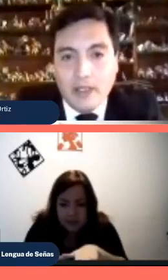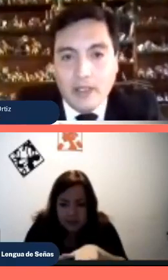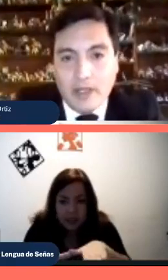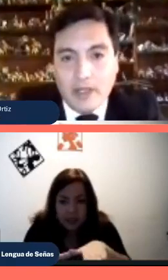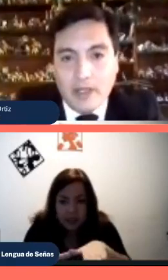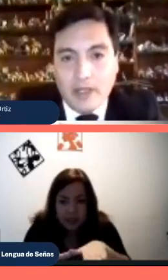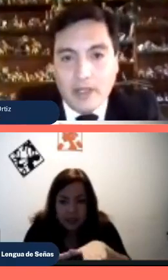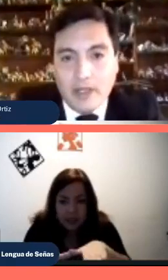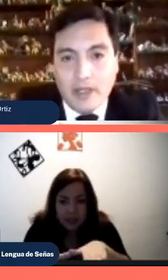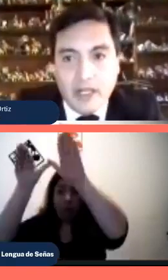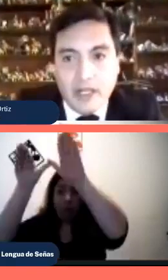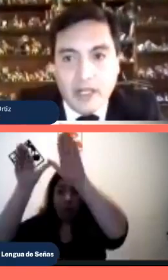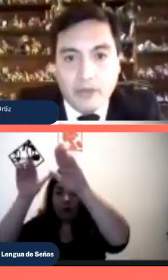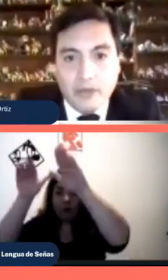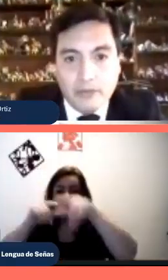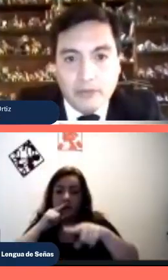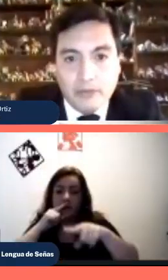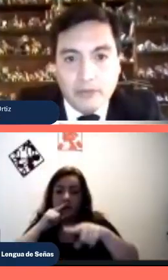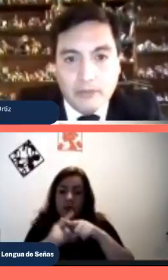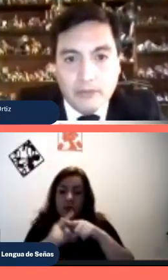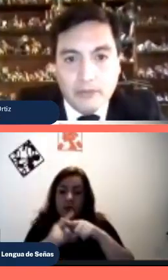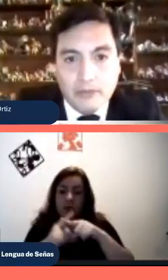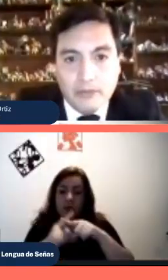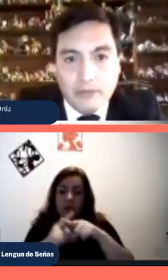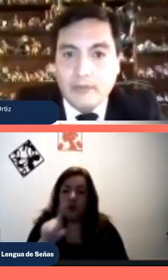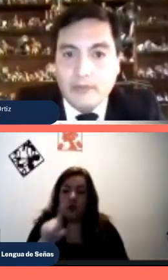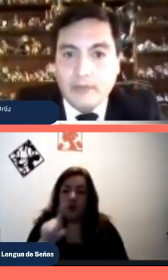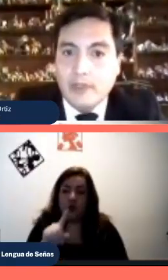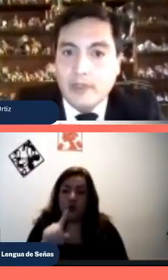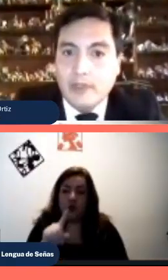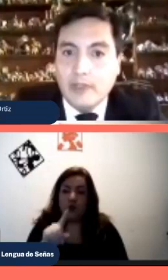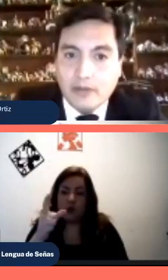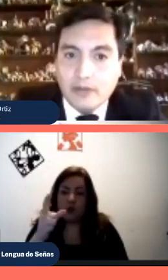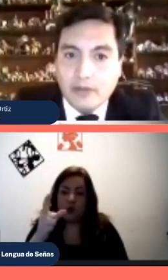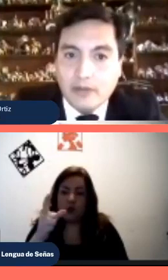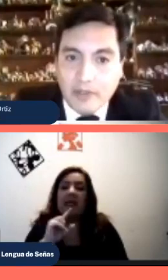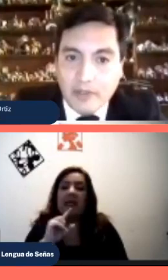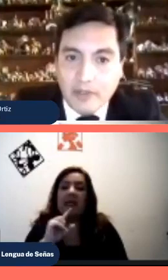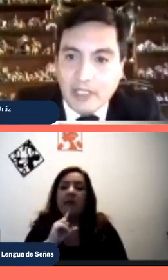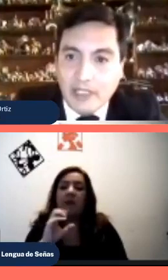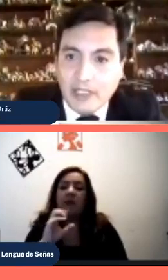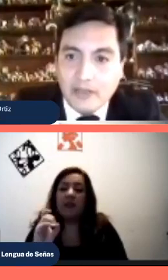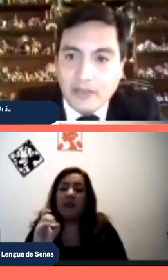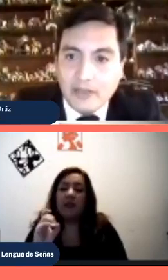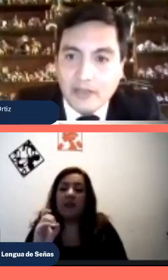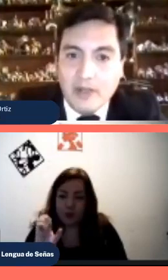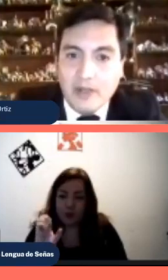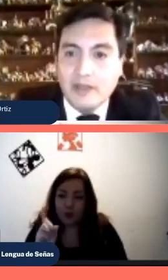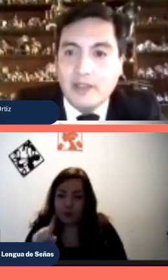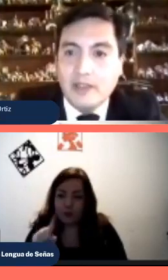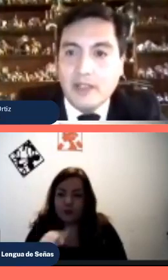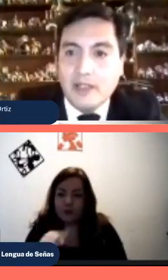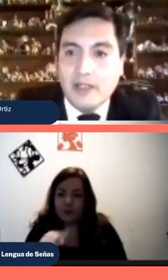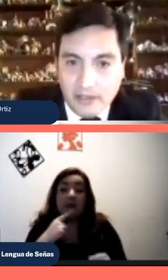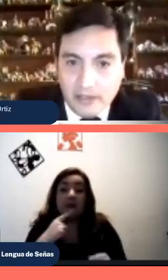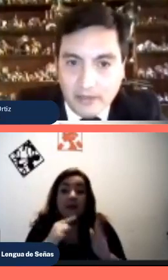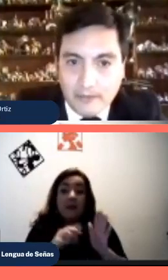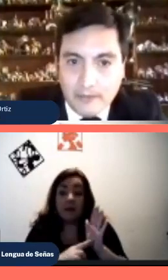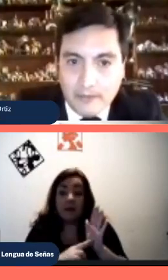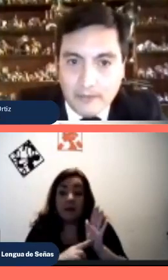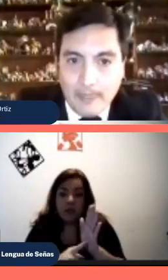que se llaman los Sungaripterus, que tienen sus representantes solamente en